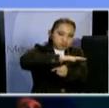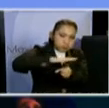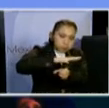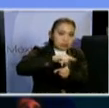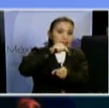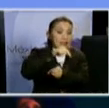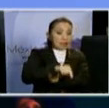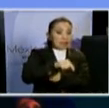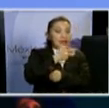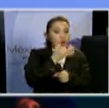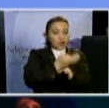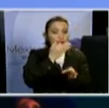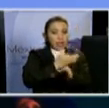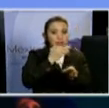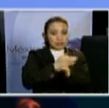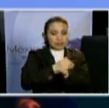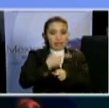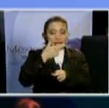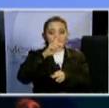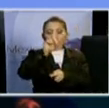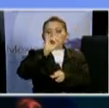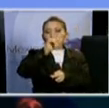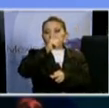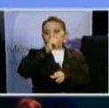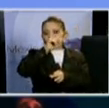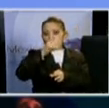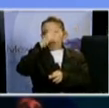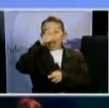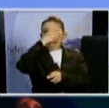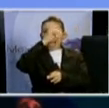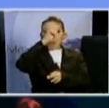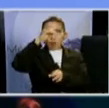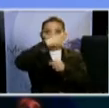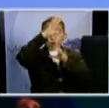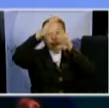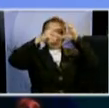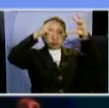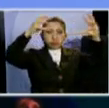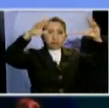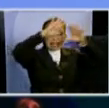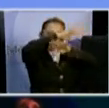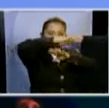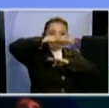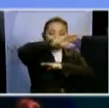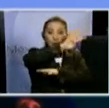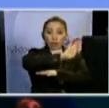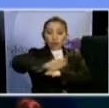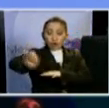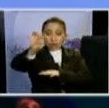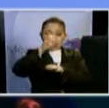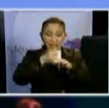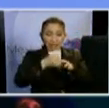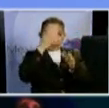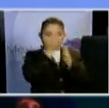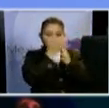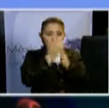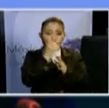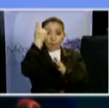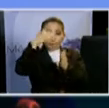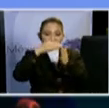sustancialmente. Actualmente, la concentración de dióxido de carbono en la atmósfera ha excedido 400 partes por millón,